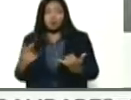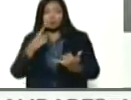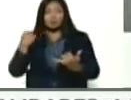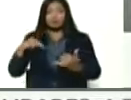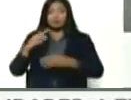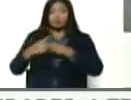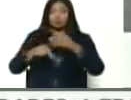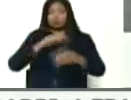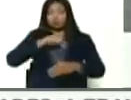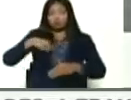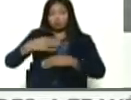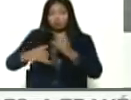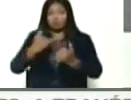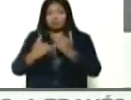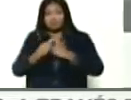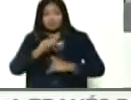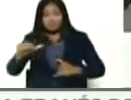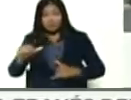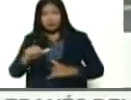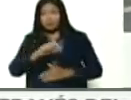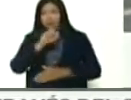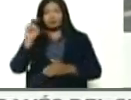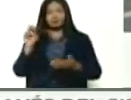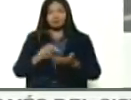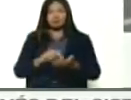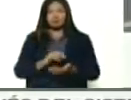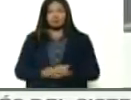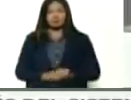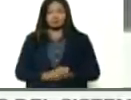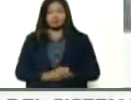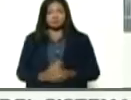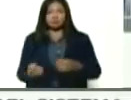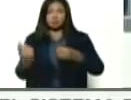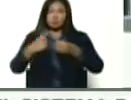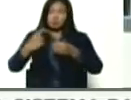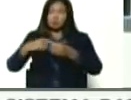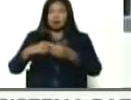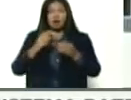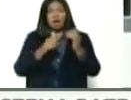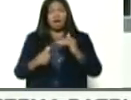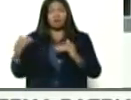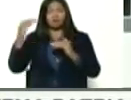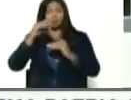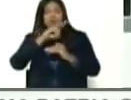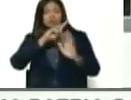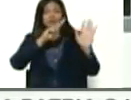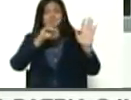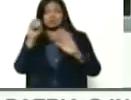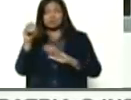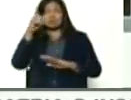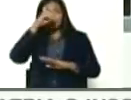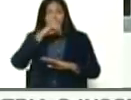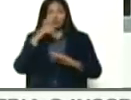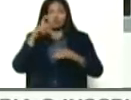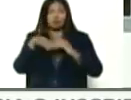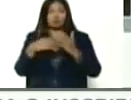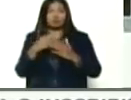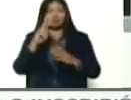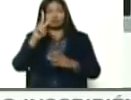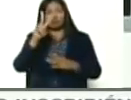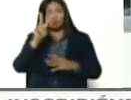desplegados el fin de semana a nivel nacional se incorporan para los adultos mayores de 60 años con dos o más